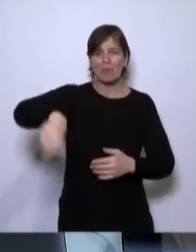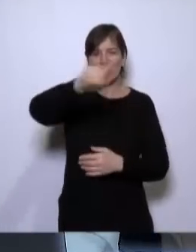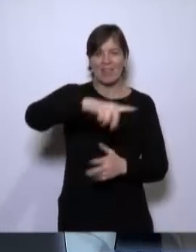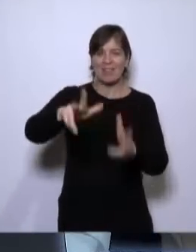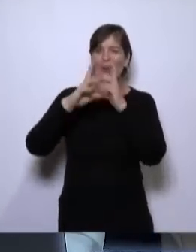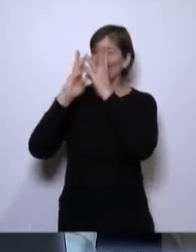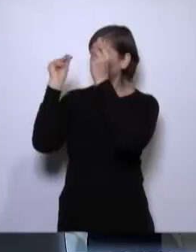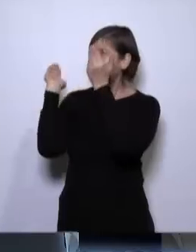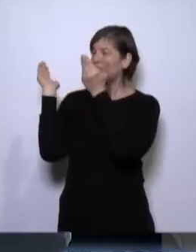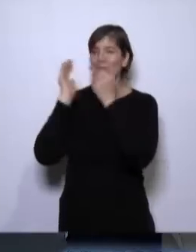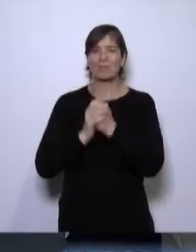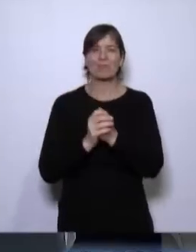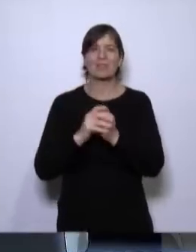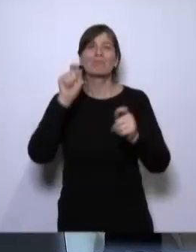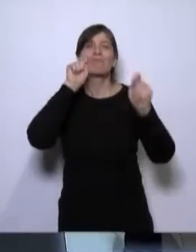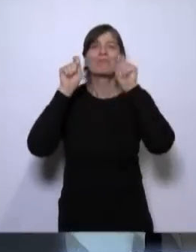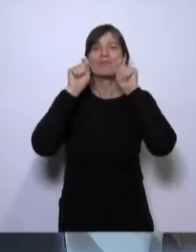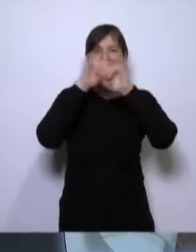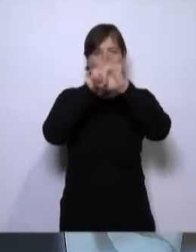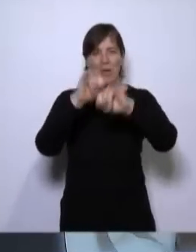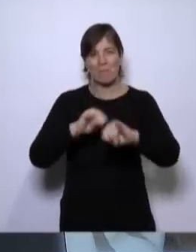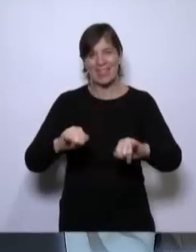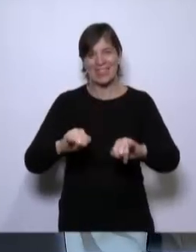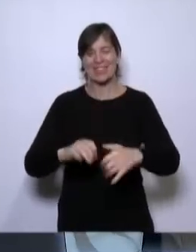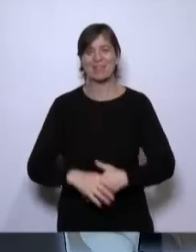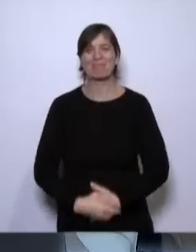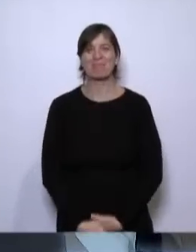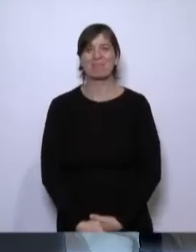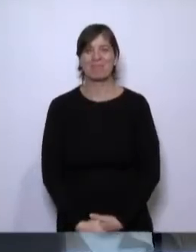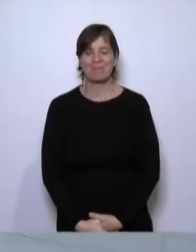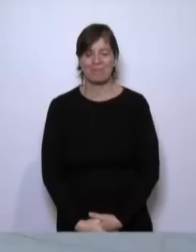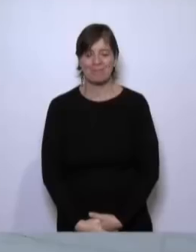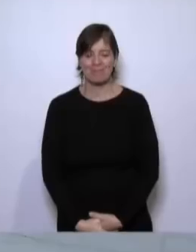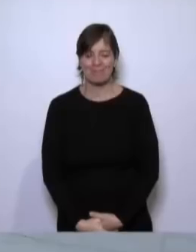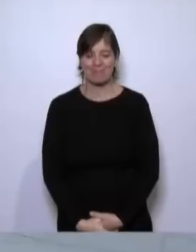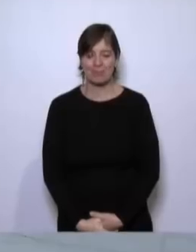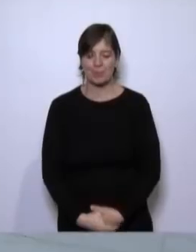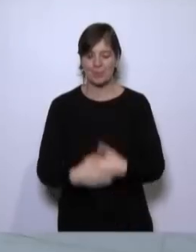ustedes. Nos damos fraternalmente la paz.